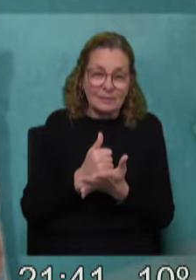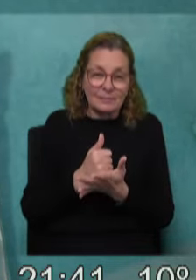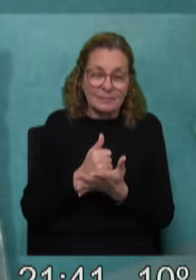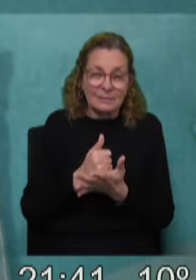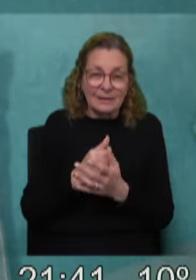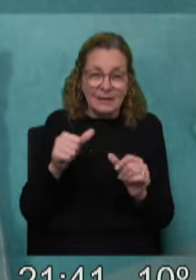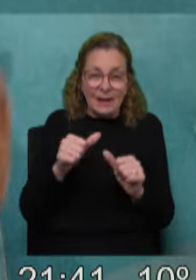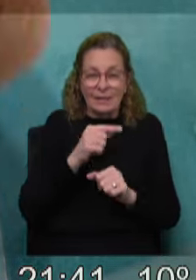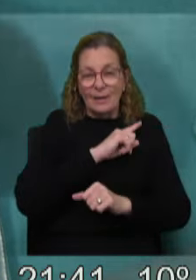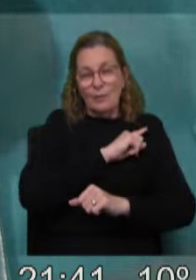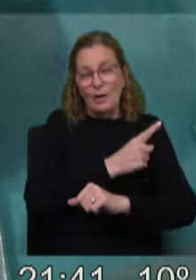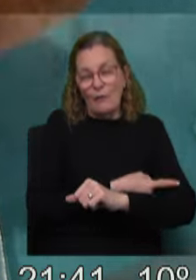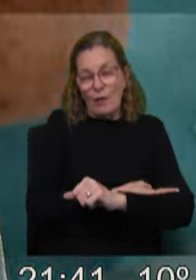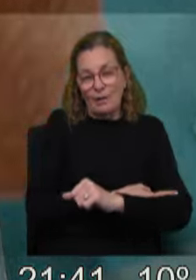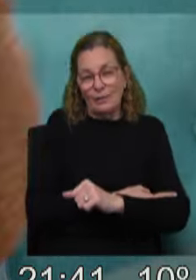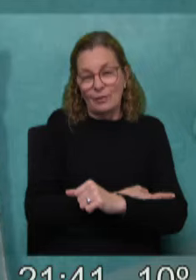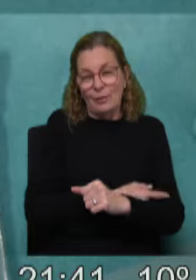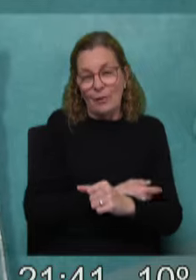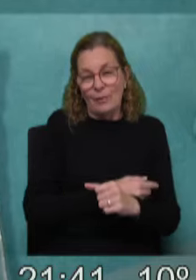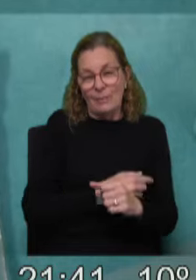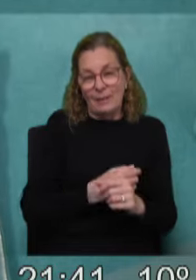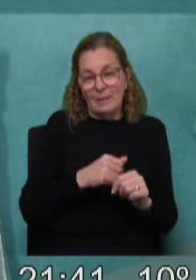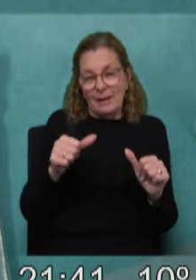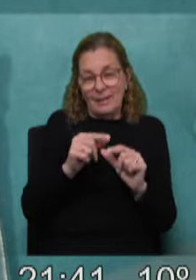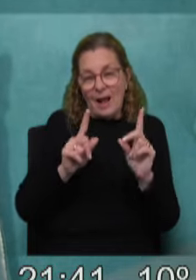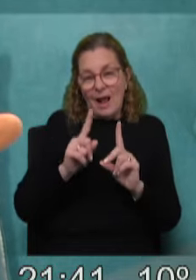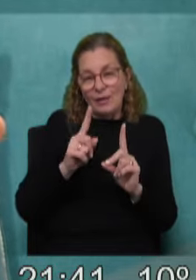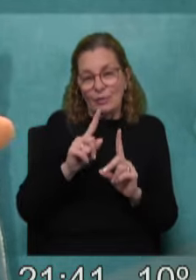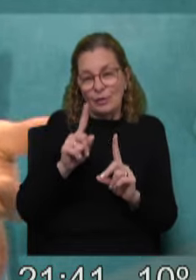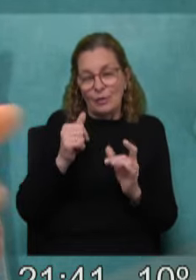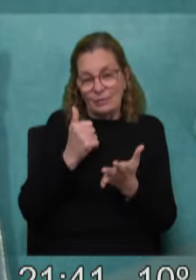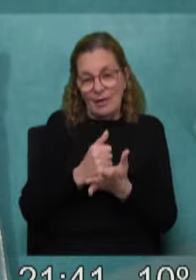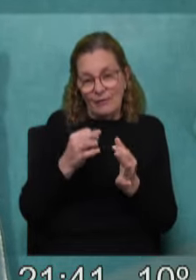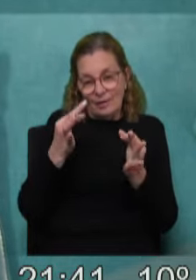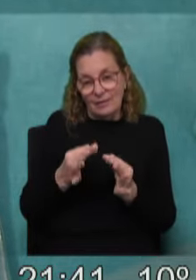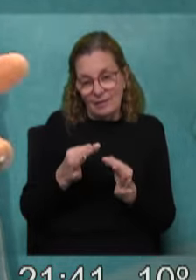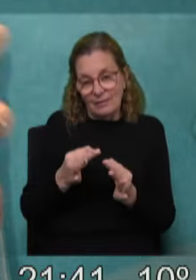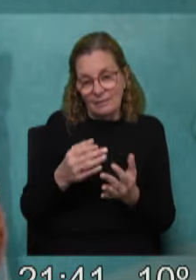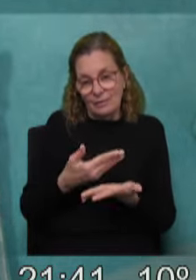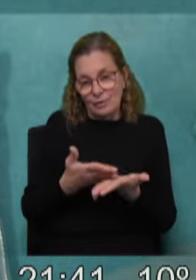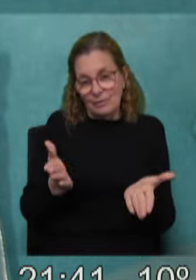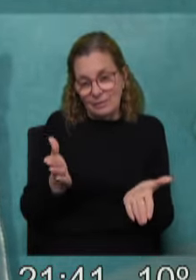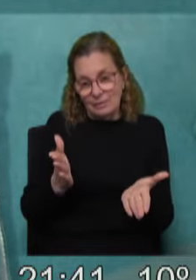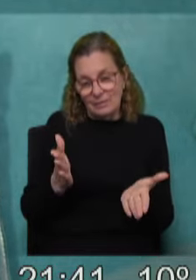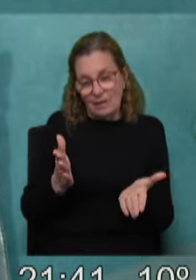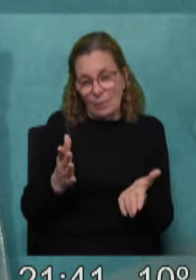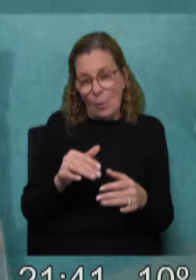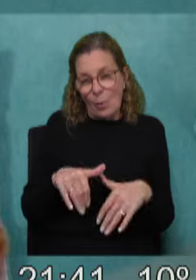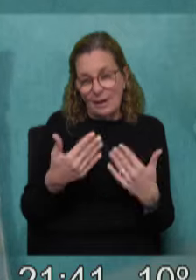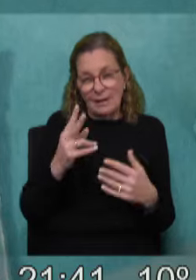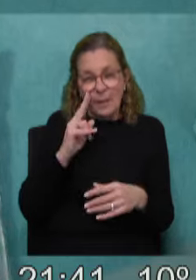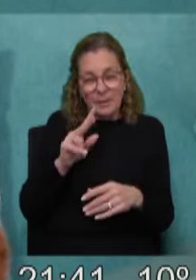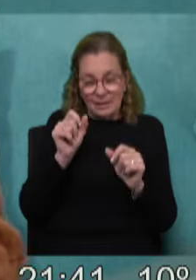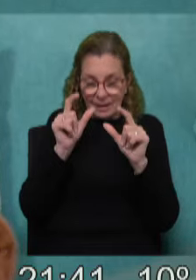tenés que hacer un esfuerzo, no sé, hercúleo para generar algo si no lo tenés, de verdad. Y si lo tenés, ya estás, se nota. Cualquiera que preste